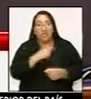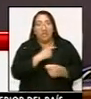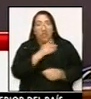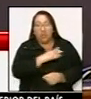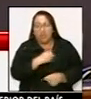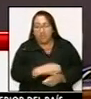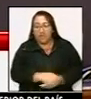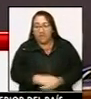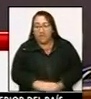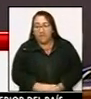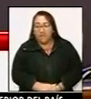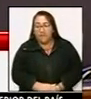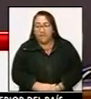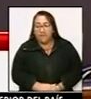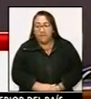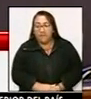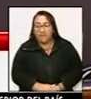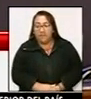Presidente,